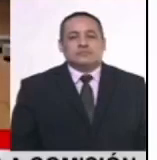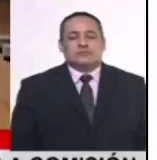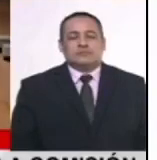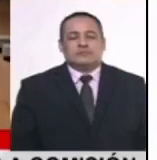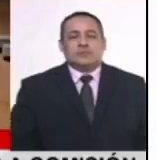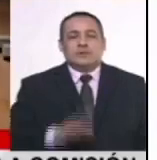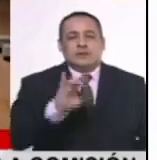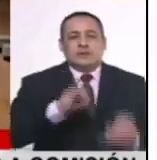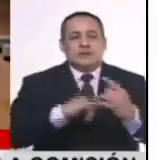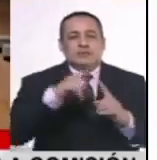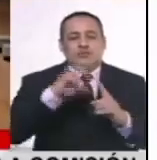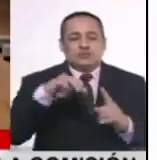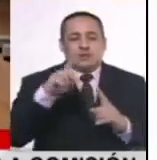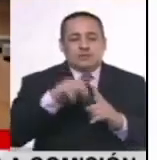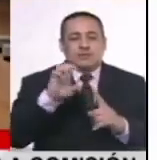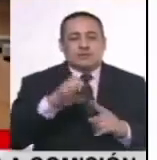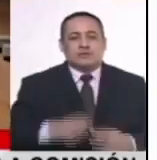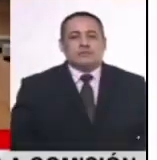Bustamante Donaire.